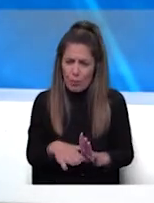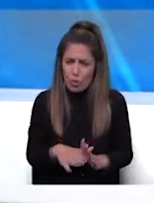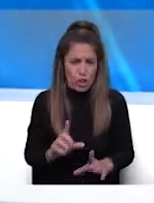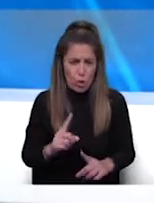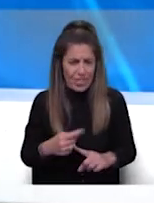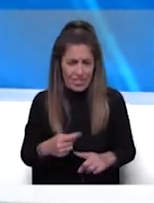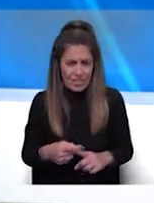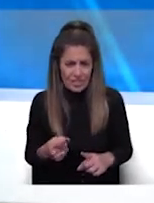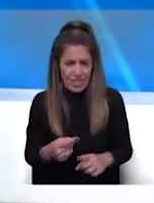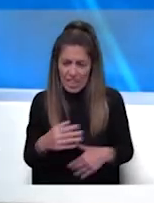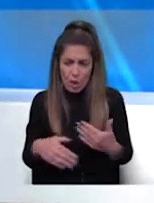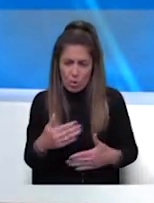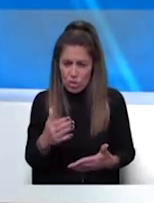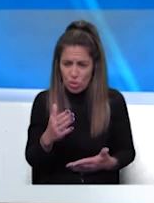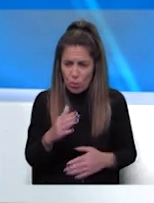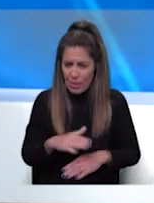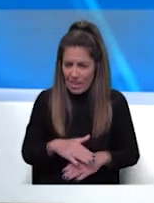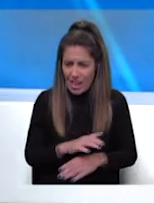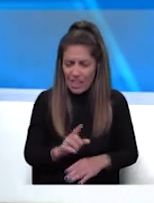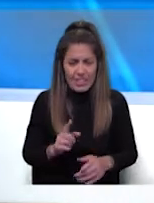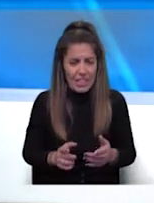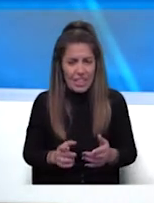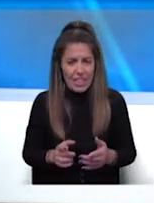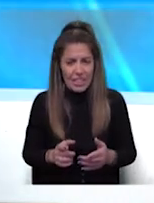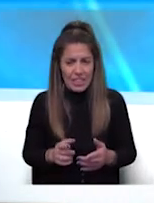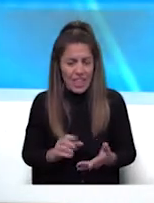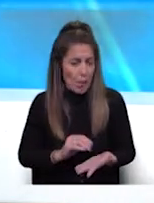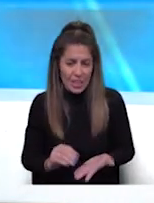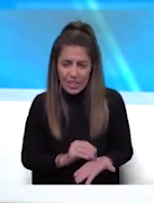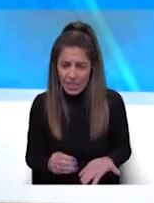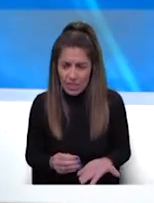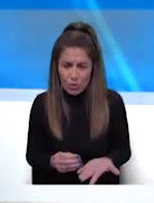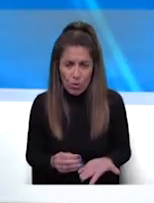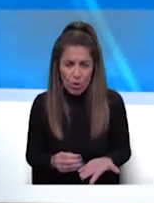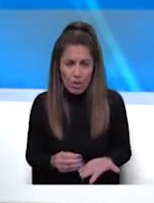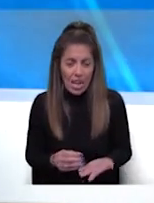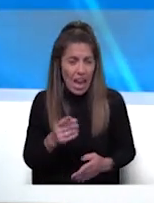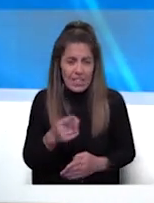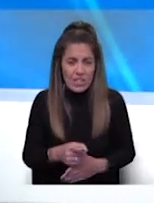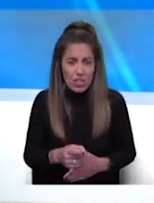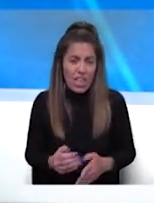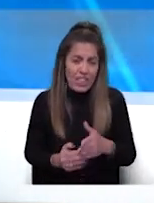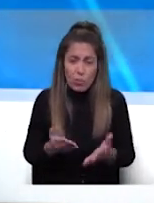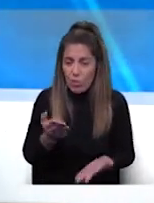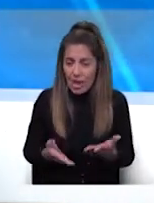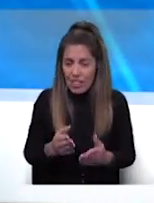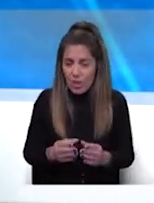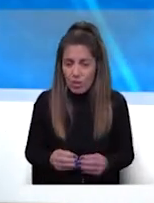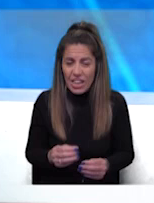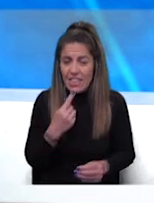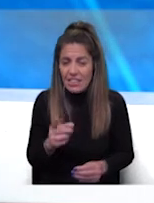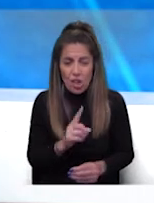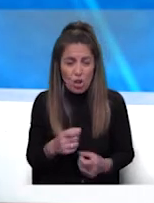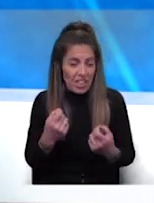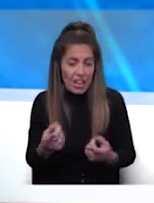existe ni en el proceso penal, ni siquiera en la JUTEP, en la parte administrativa. Hay resolución del Tribunal de lo Contencioso que dice que no tenía por